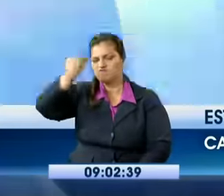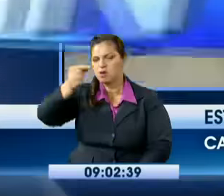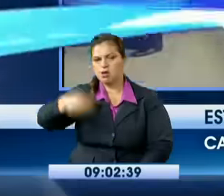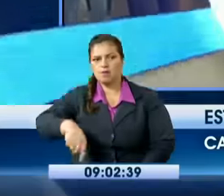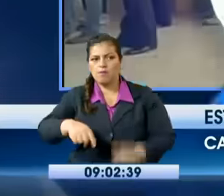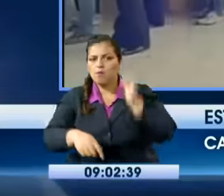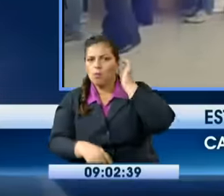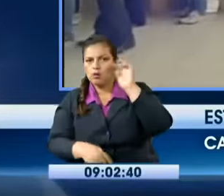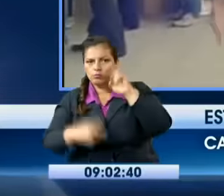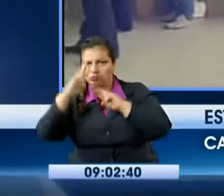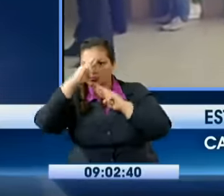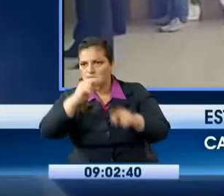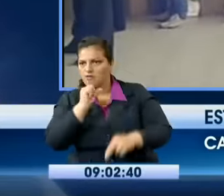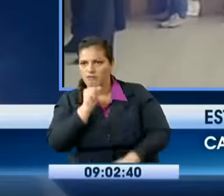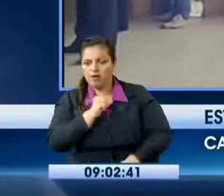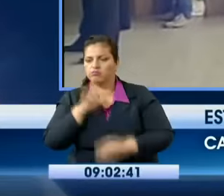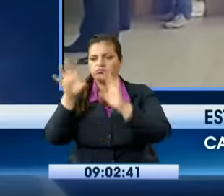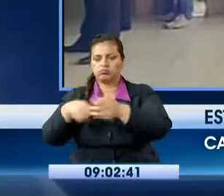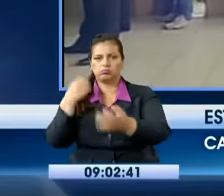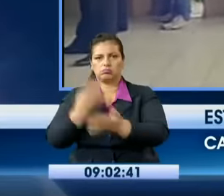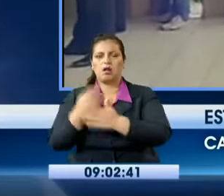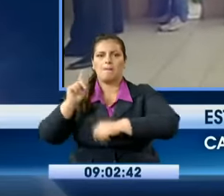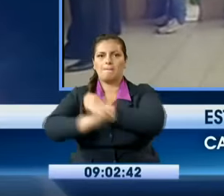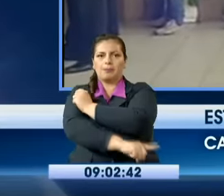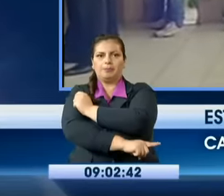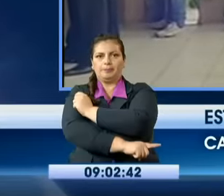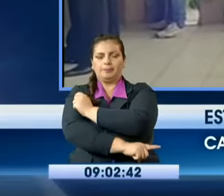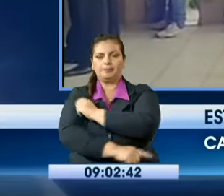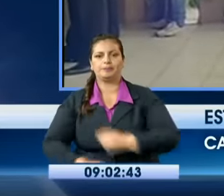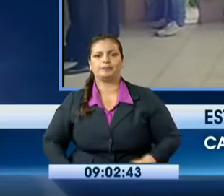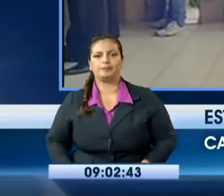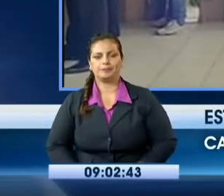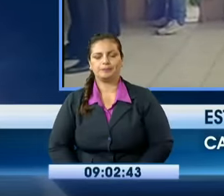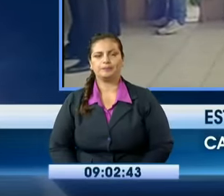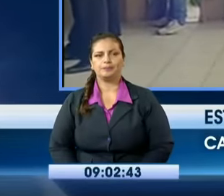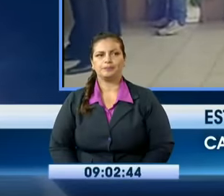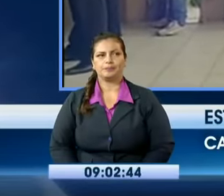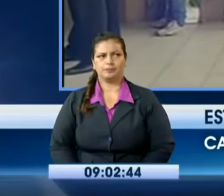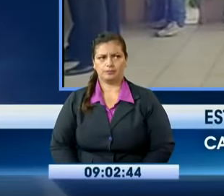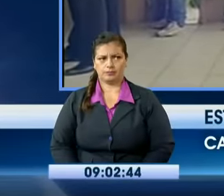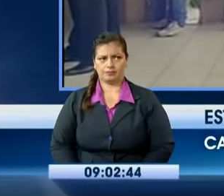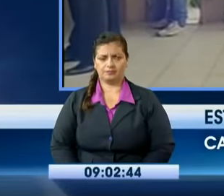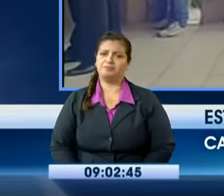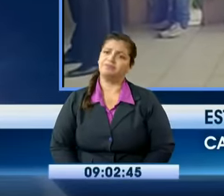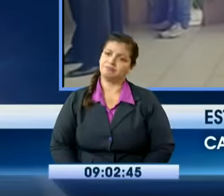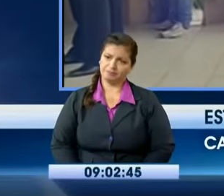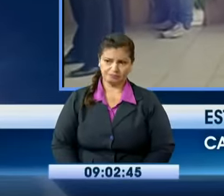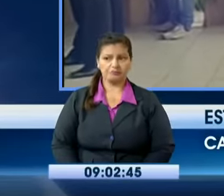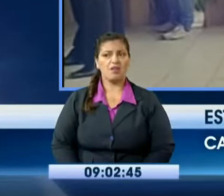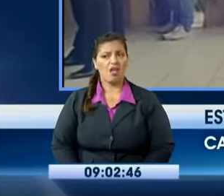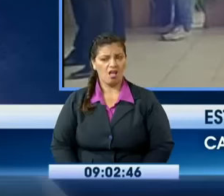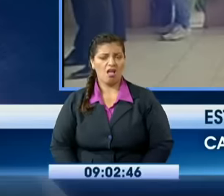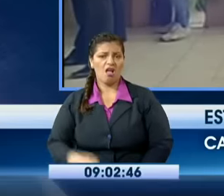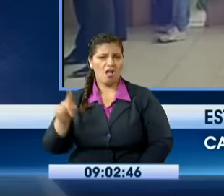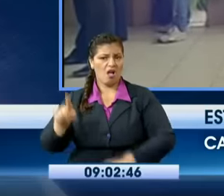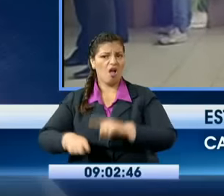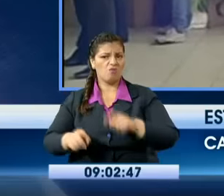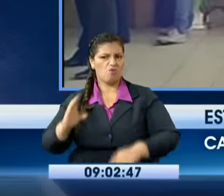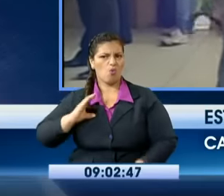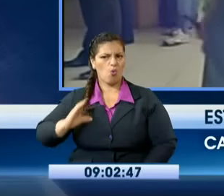se sancione. Desgraciadamente, a estas personas que tienen este tipo de desatinos, malos comportamientos,